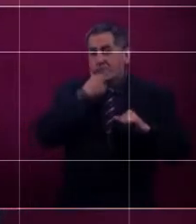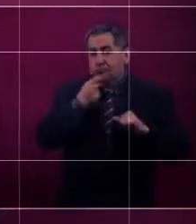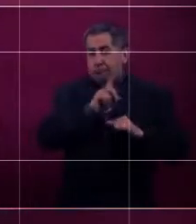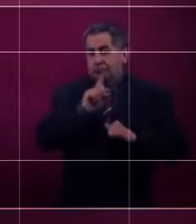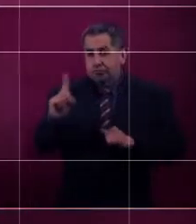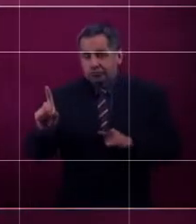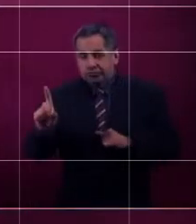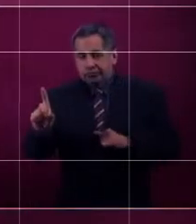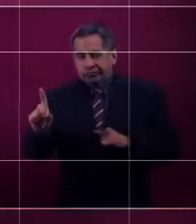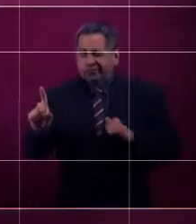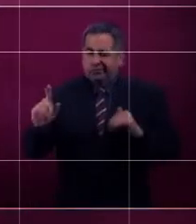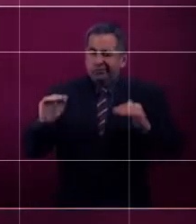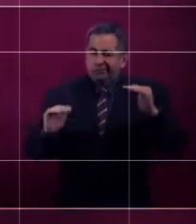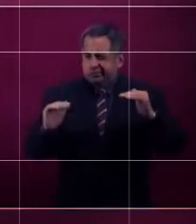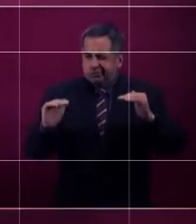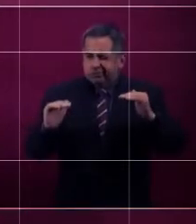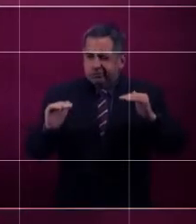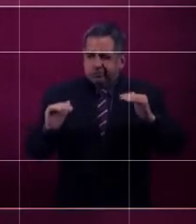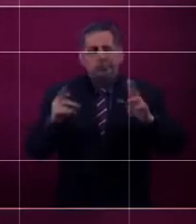pero ya vamos a corregir eso.